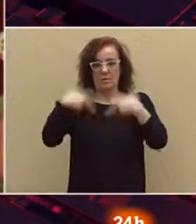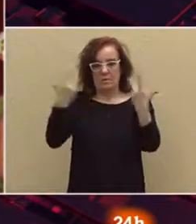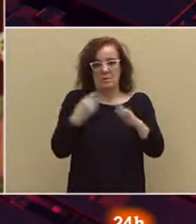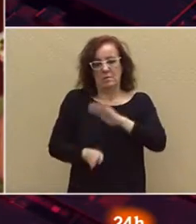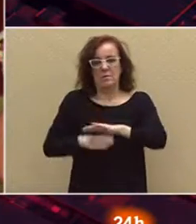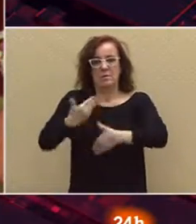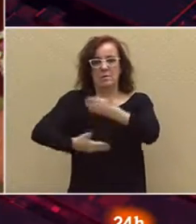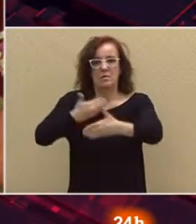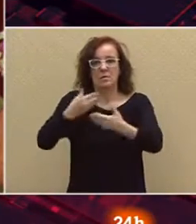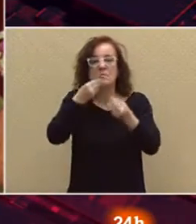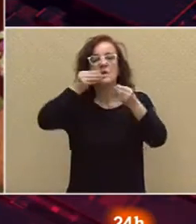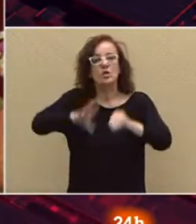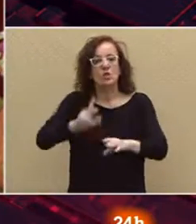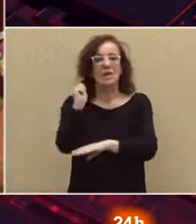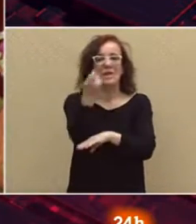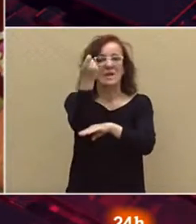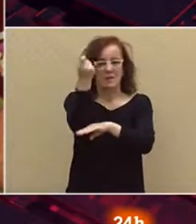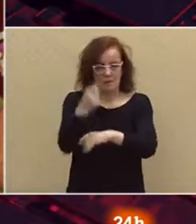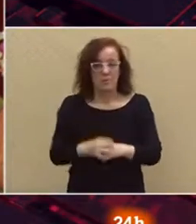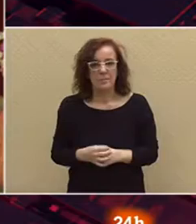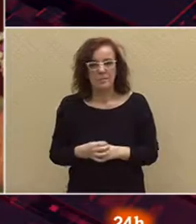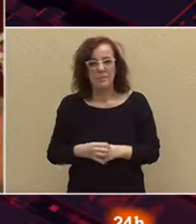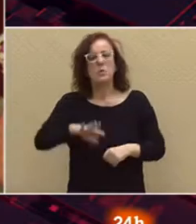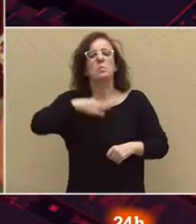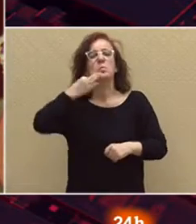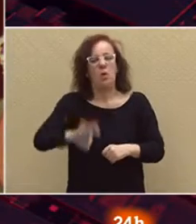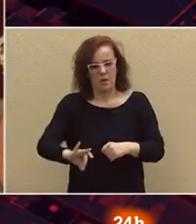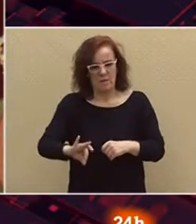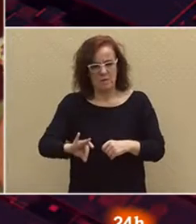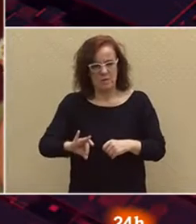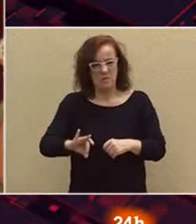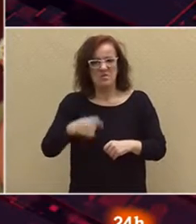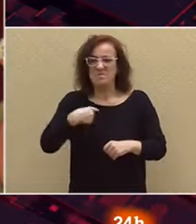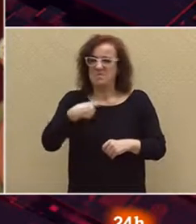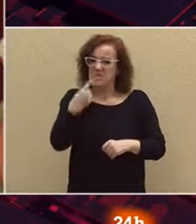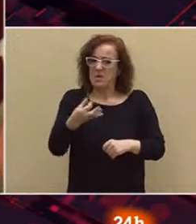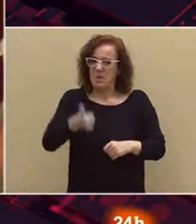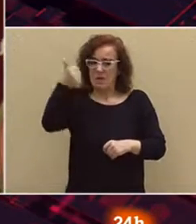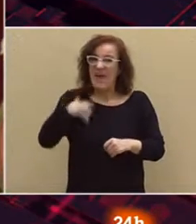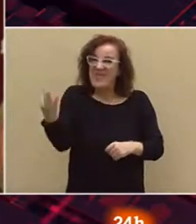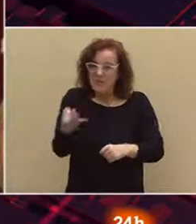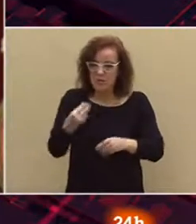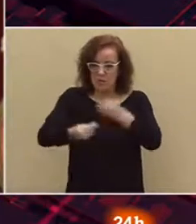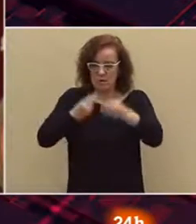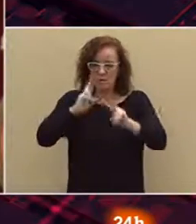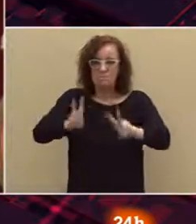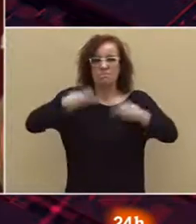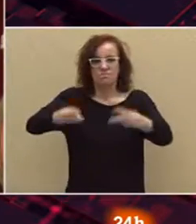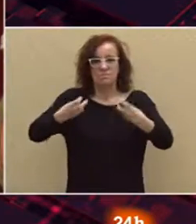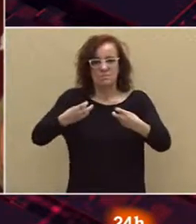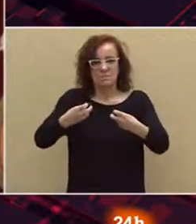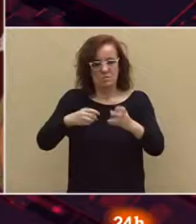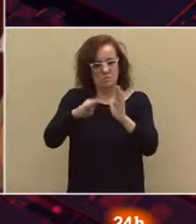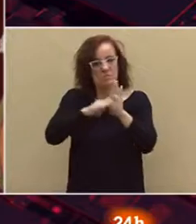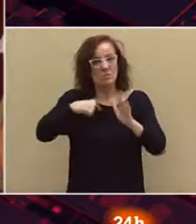historia de éxito. Podremos, y aún diría más, debemos hacerlo, renovando con determinación y con entusiasmo